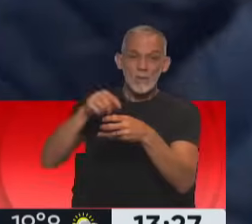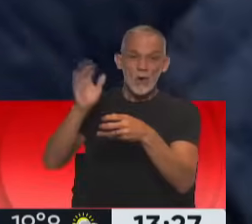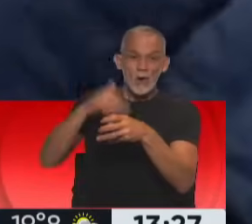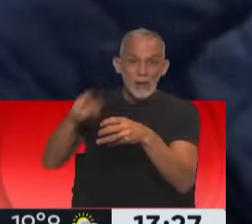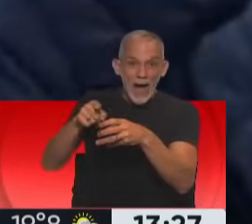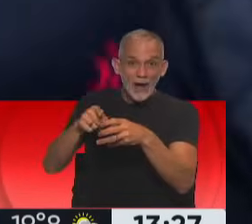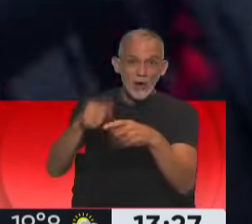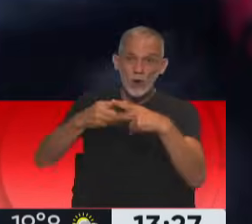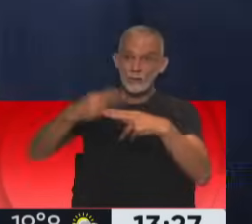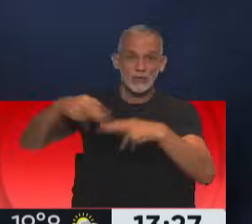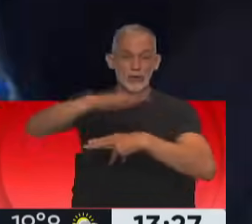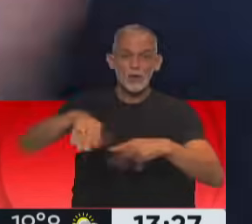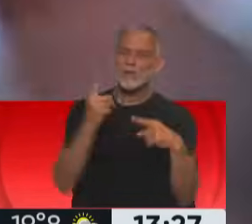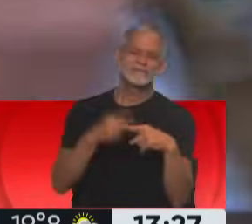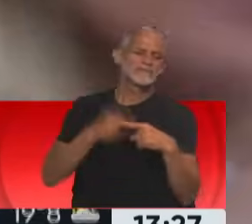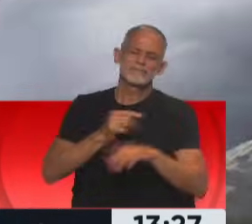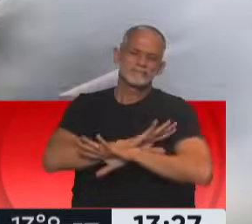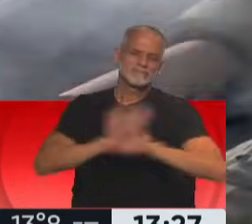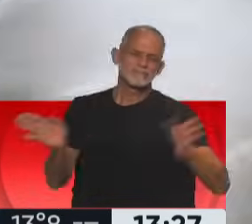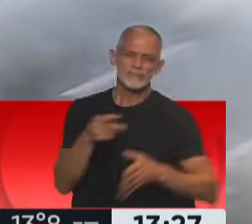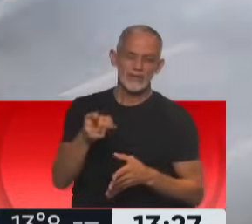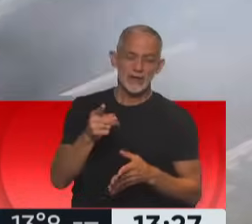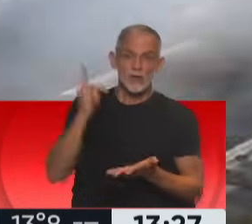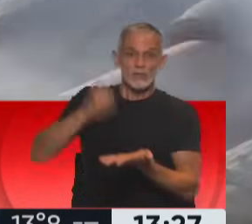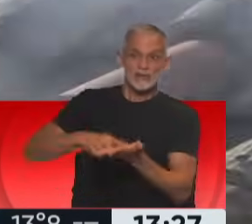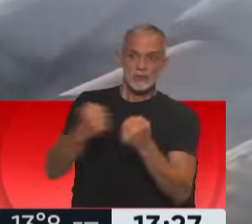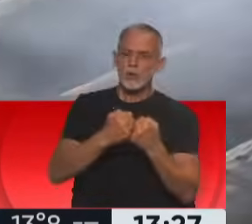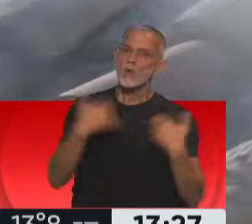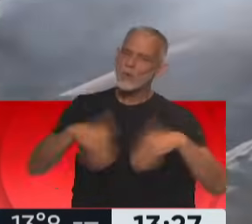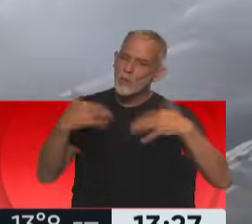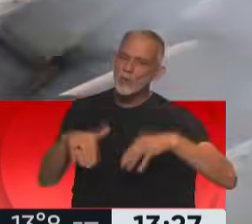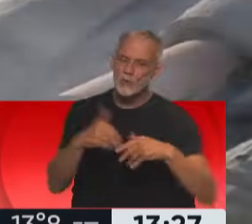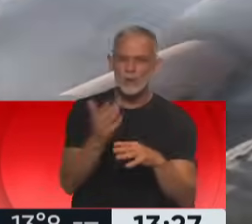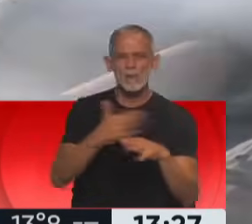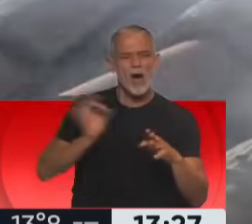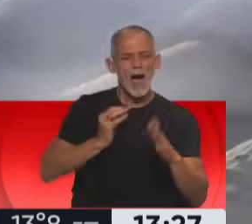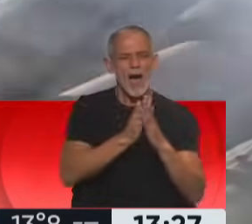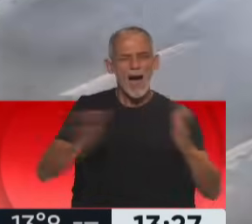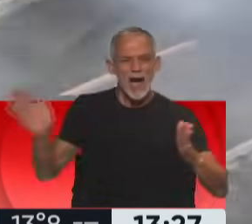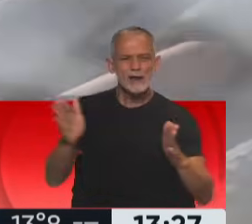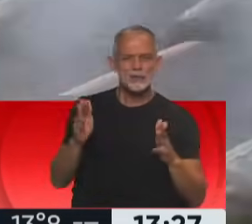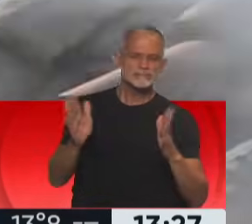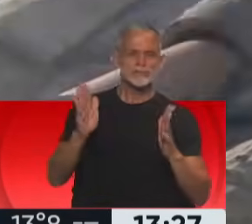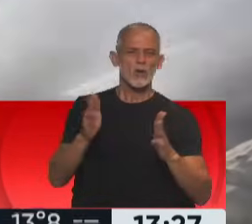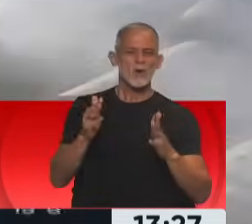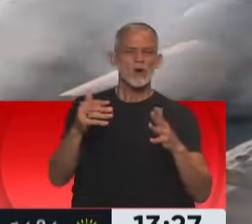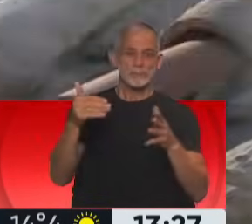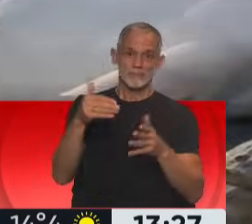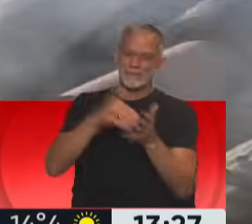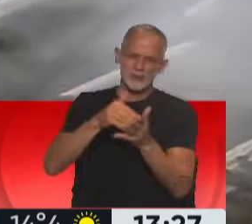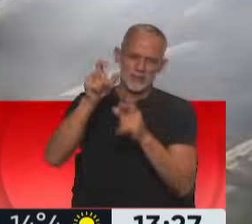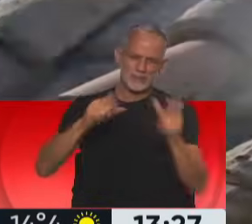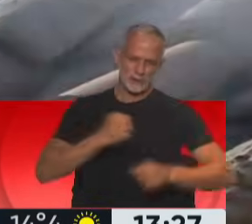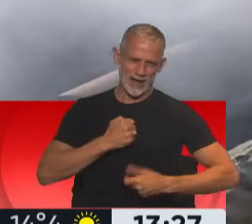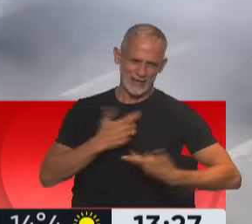que festeja lo que es una decisión que va a trascender los próximos años los destinos de millones de católicos, sobre